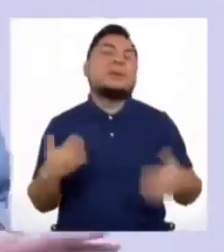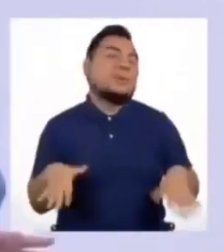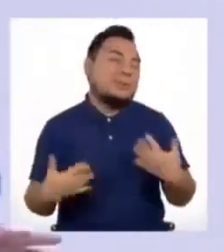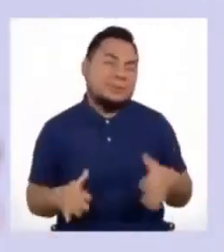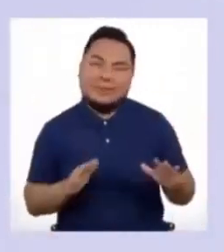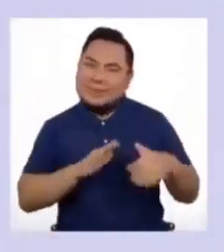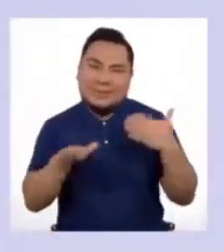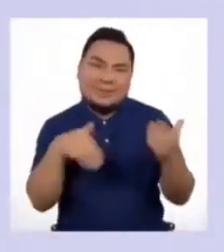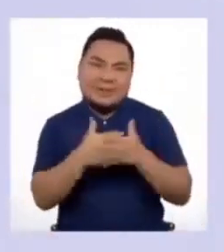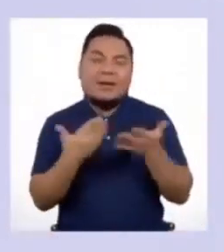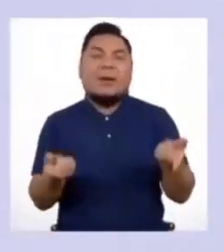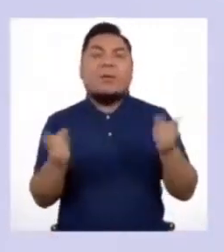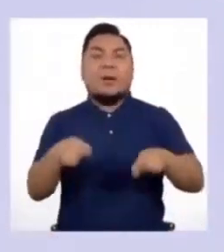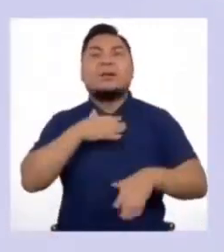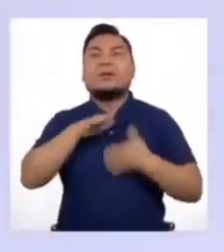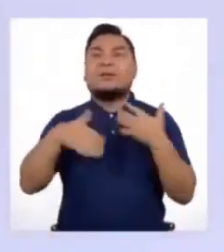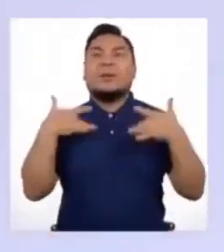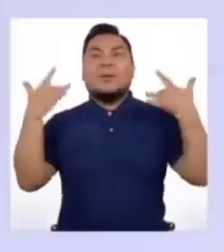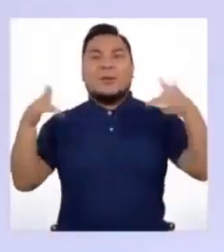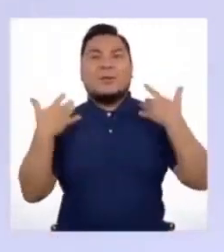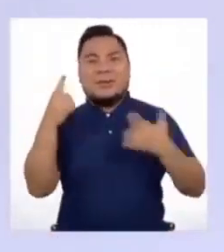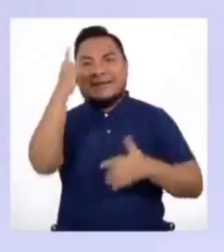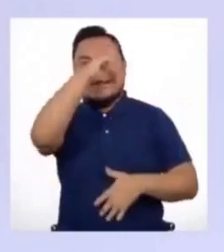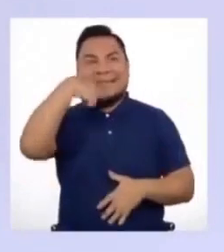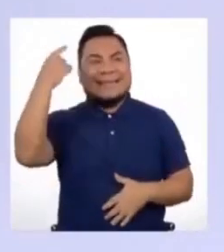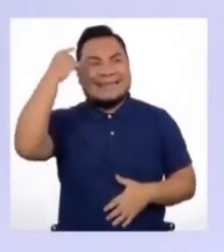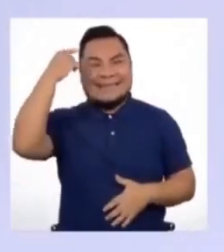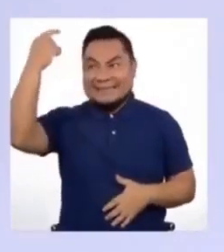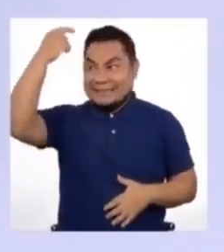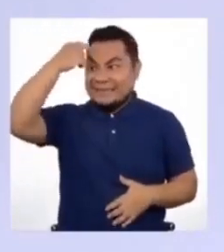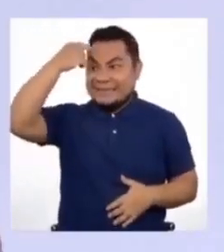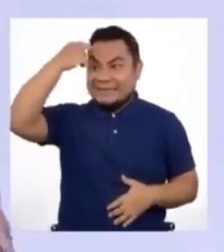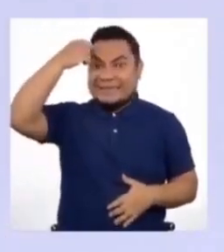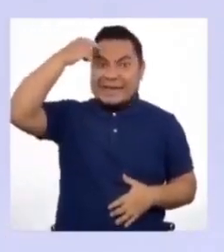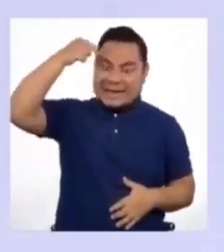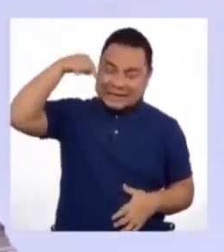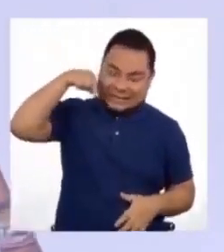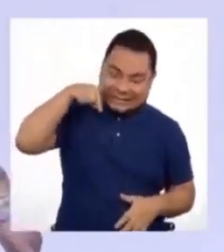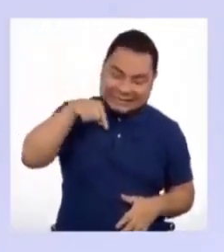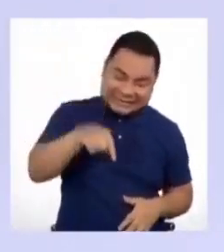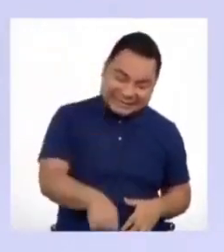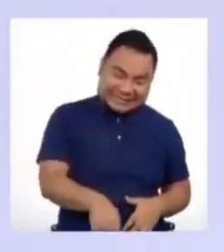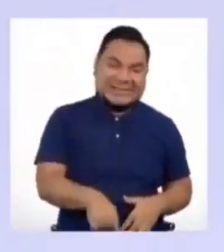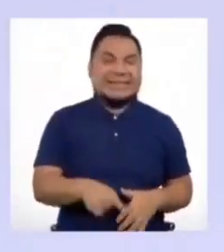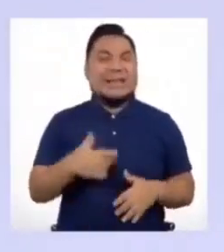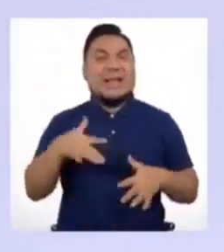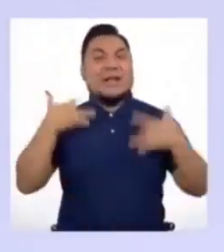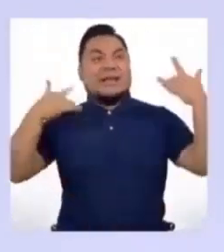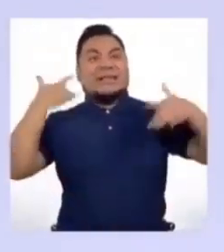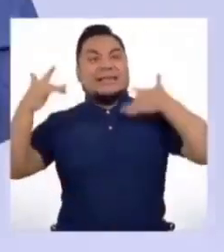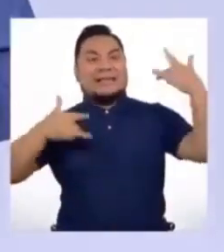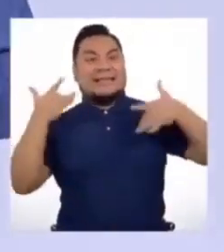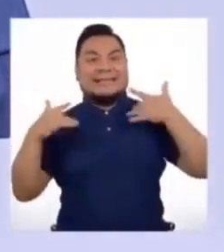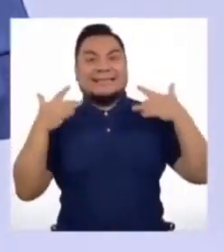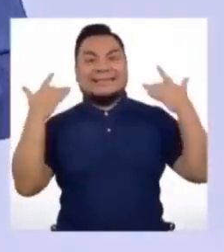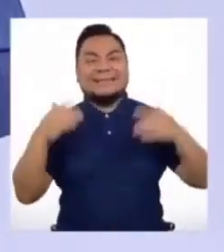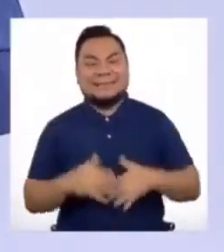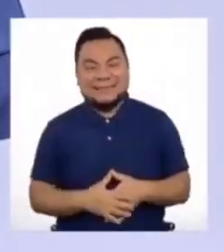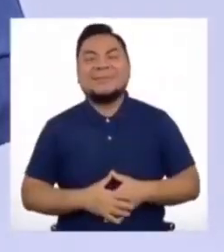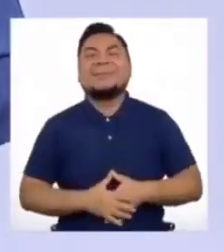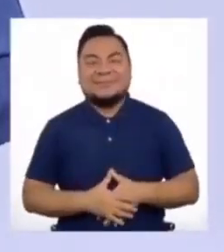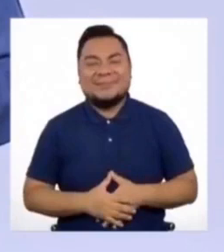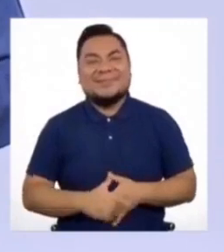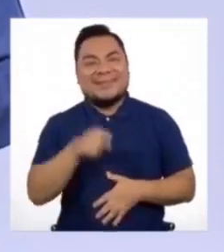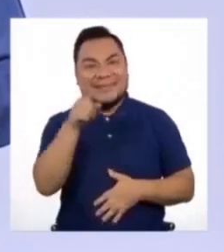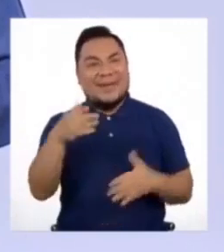que todos sepan cuán entusiasmada estoy. Se me nota desde la punta de mi pelito hasta la punta de mi piecito. Eres una chica